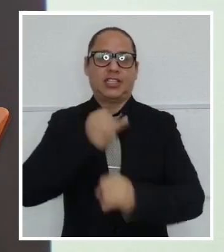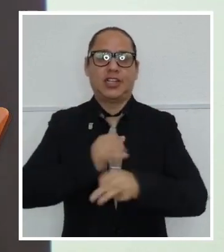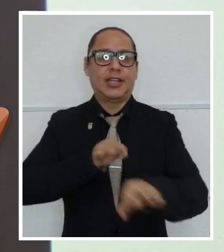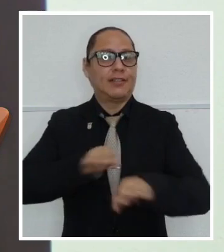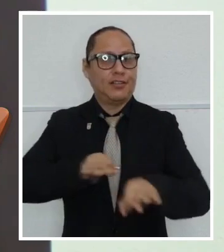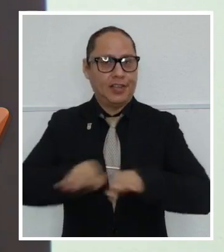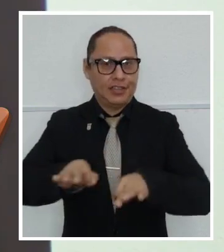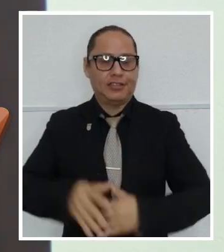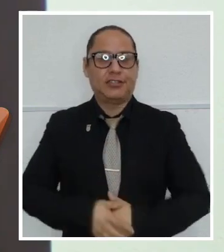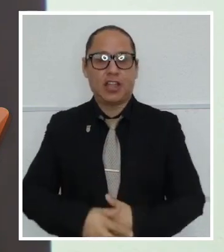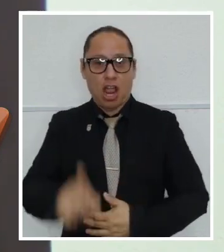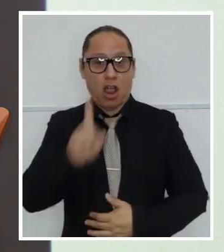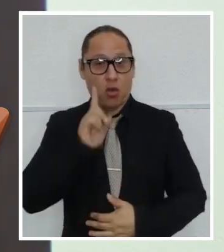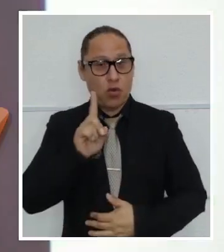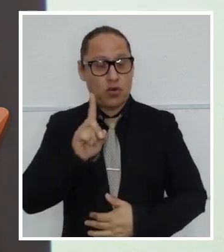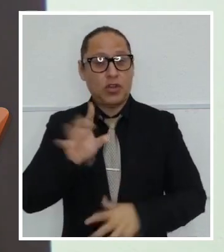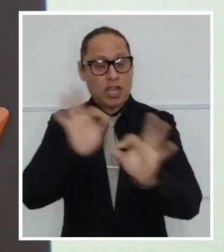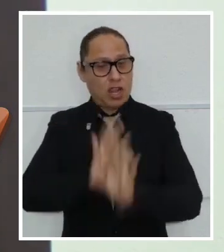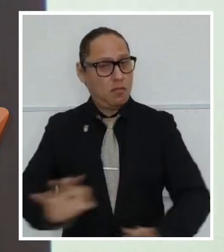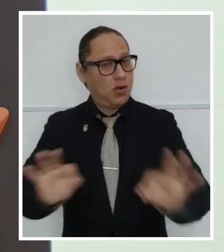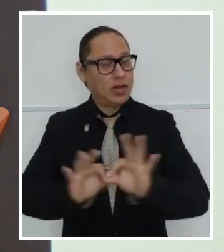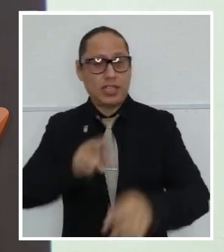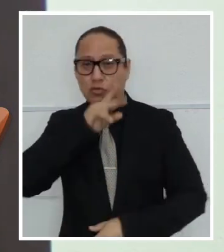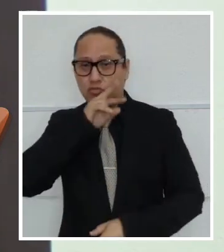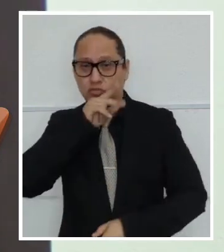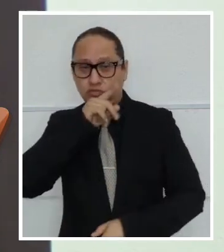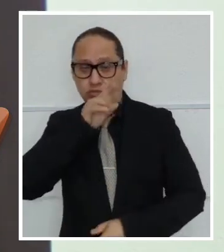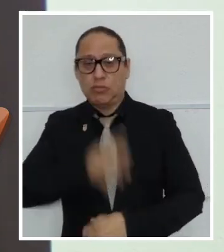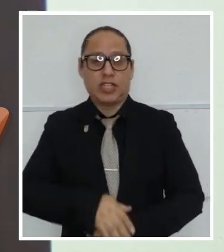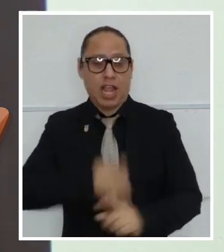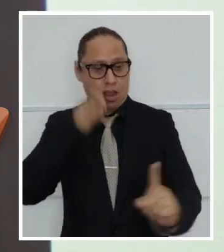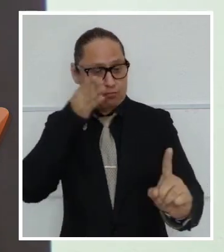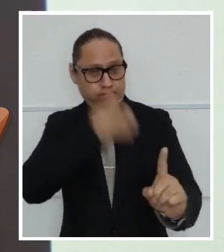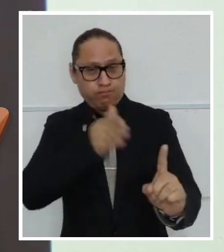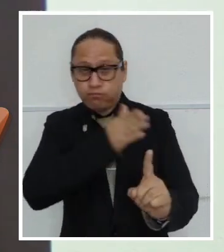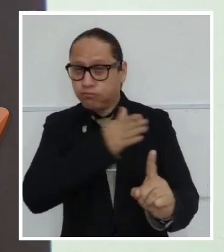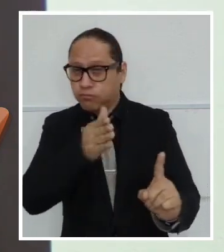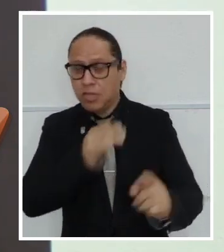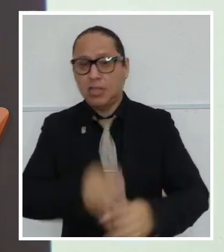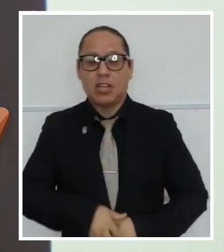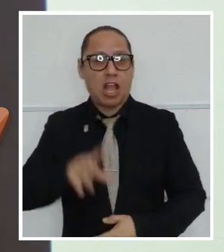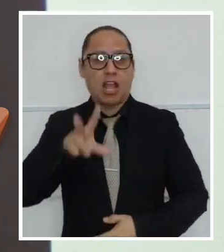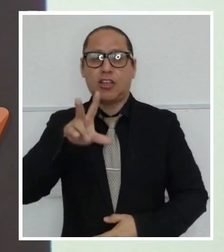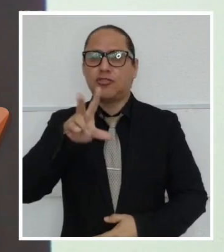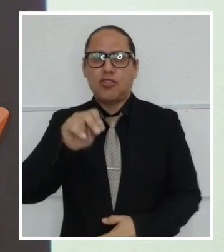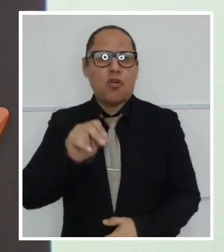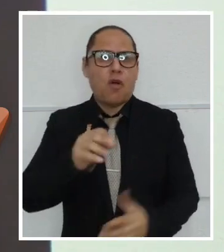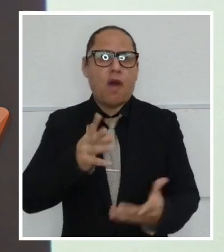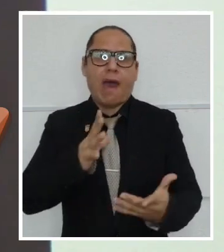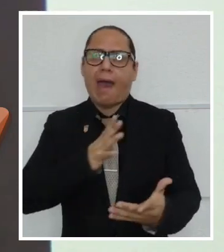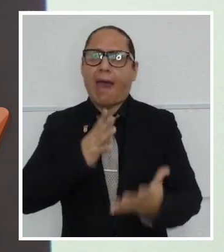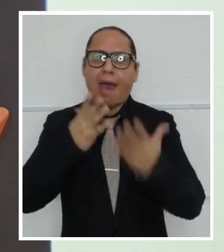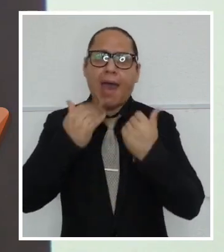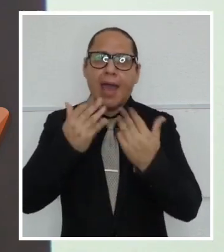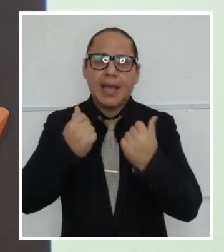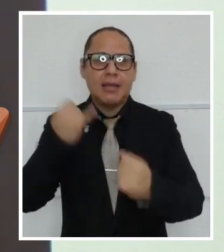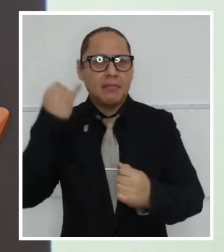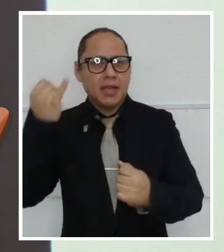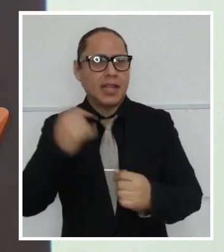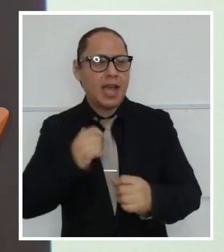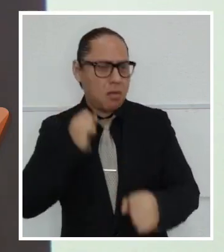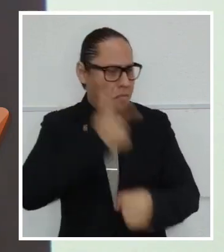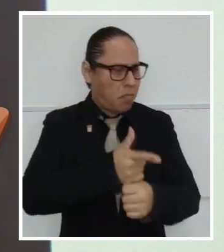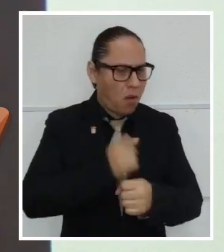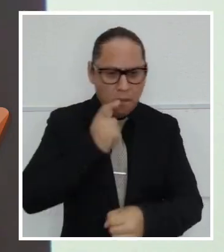trabajo uno de los aspectos más preocupantes del acoso es que no deja rastros visibles sino que las